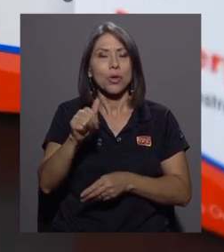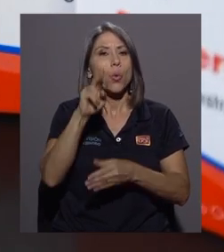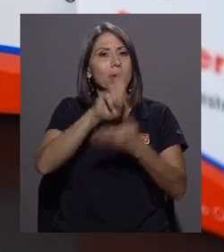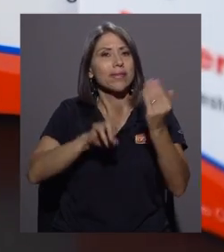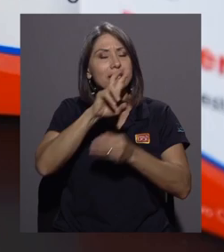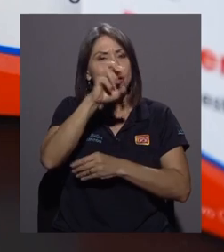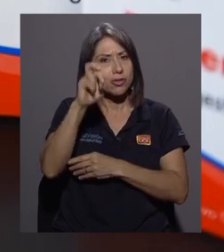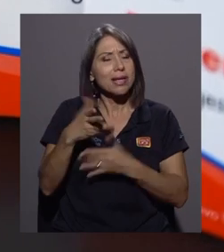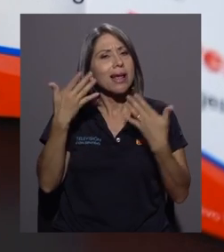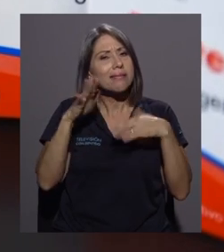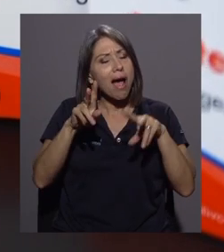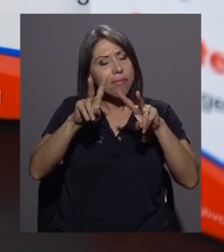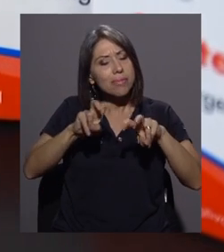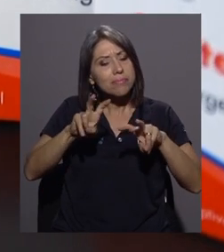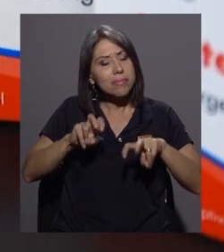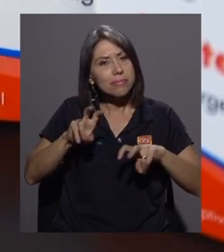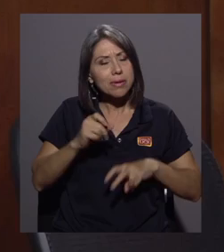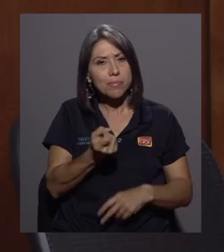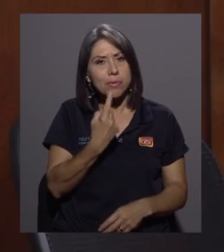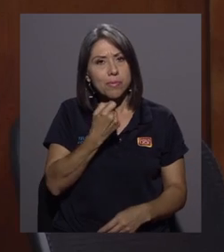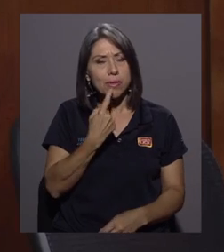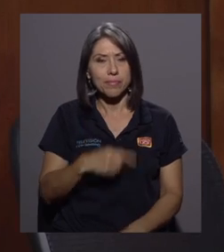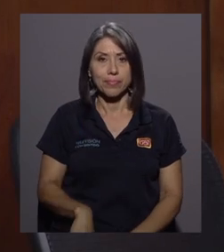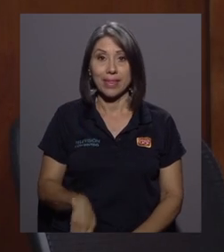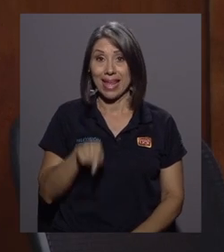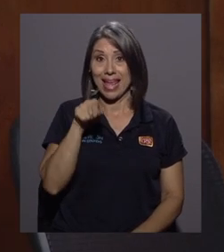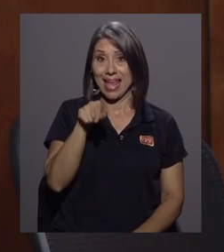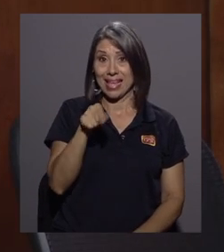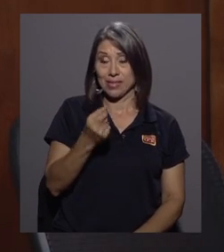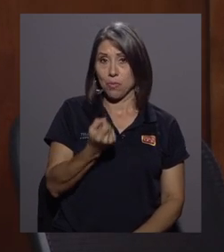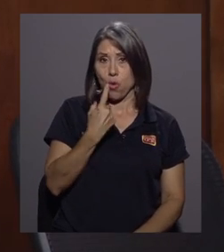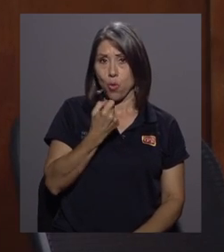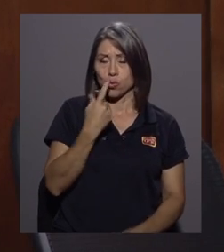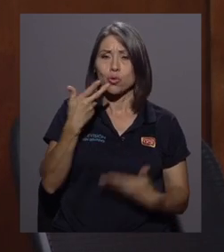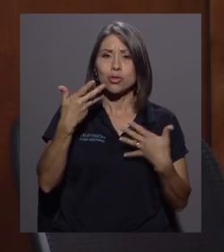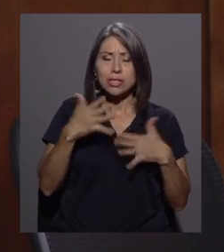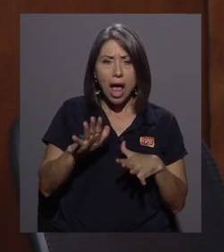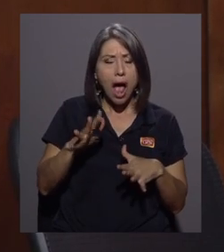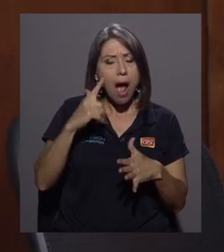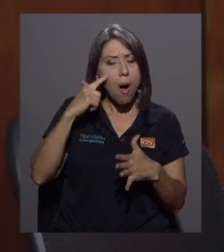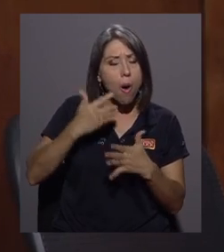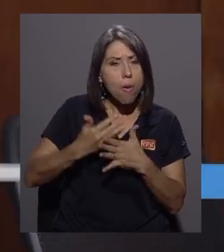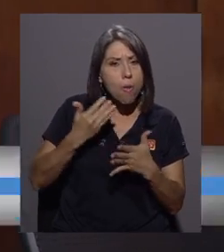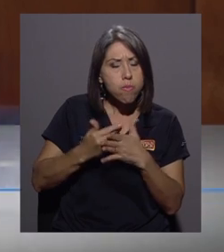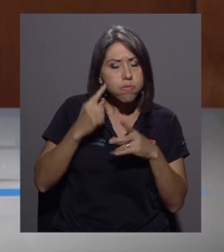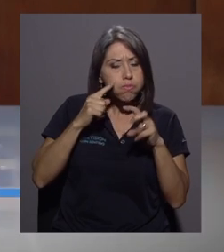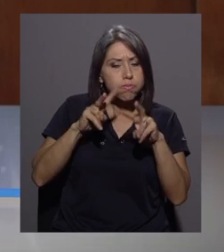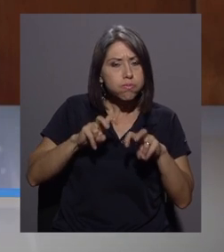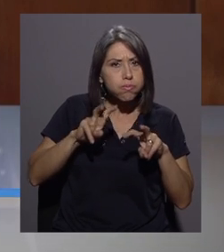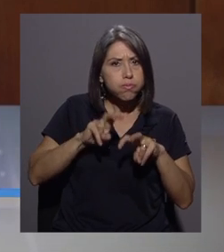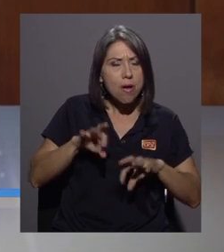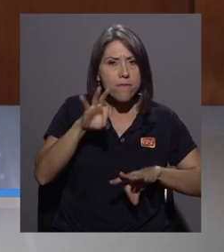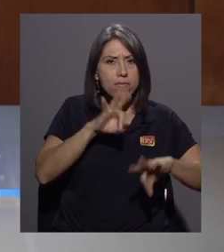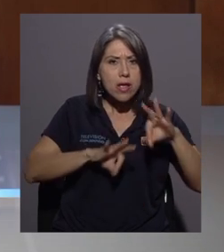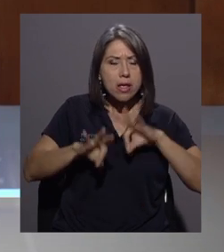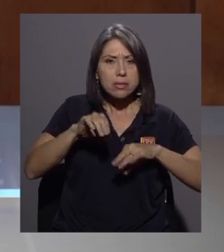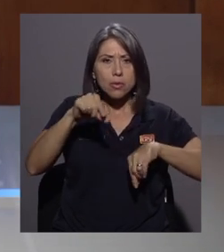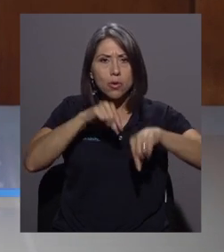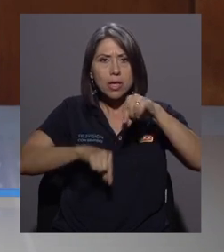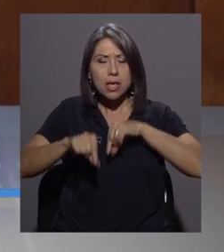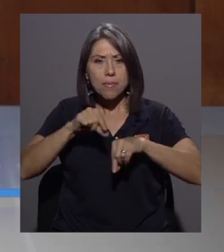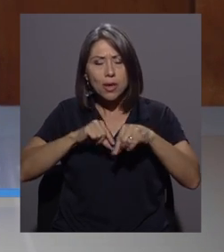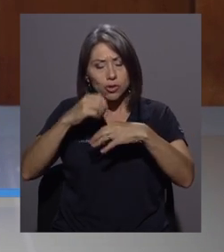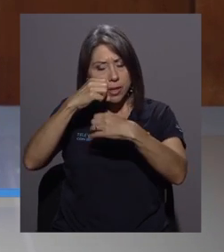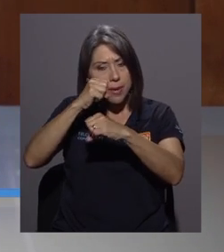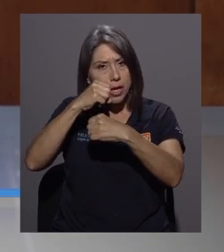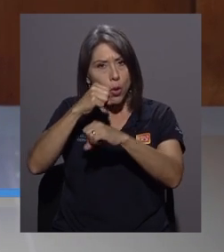el análisis de esta pastilla. A este producto se le hicieron ensayos físico-químicos y